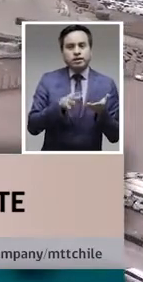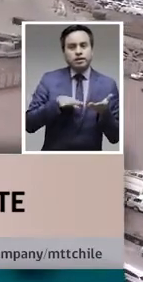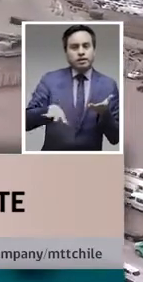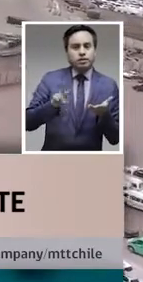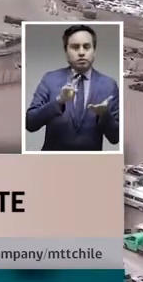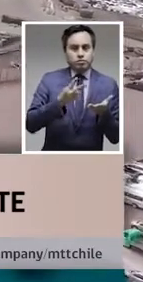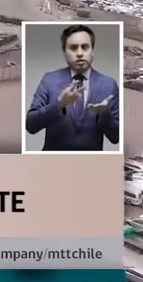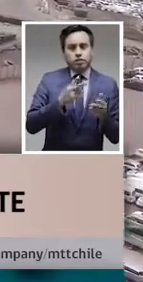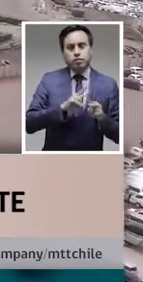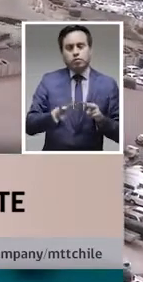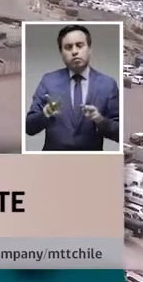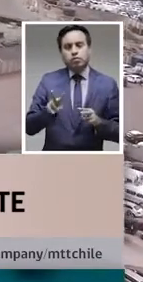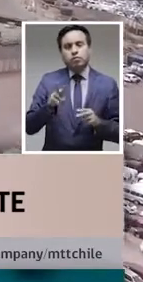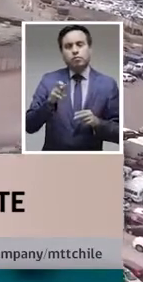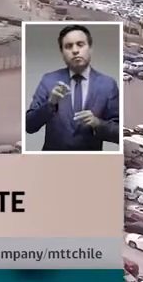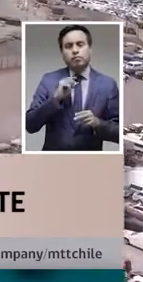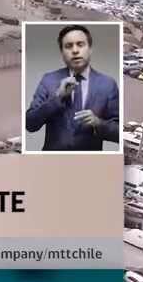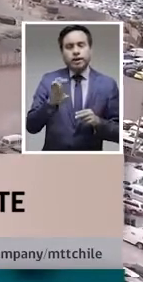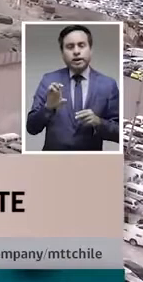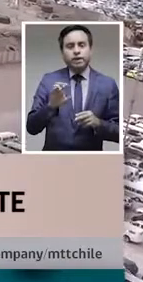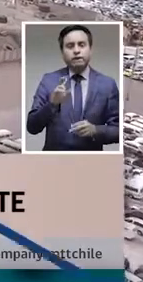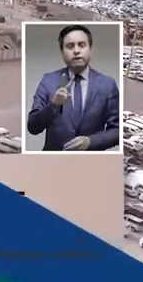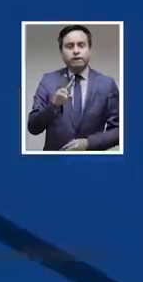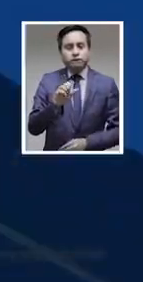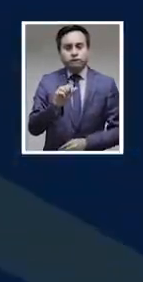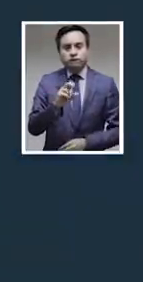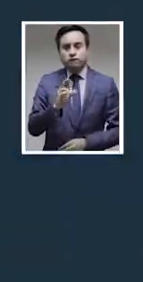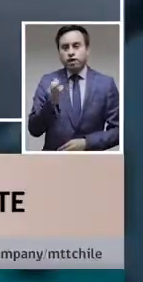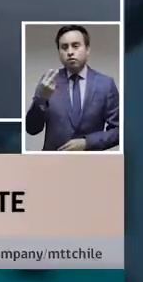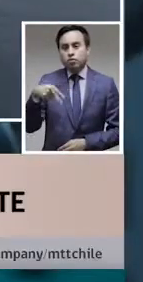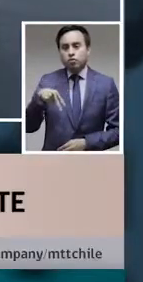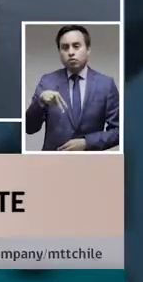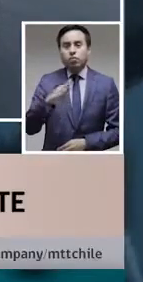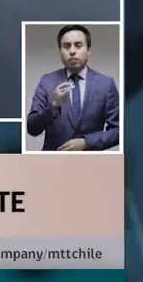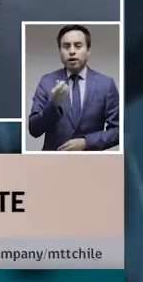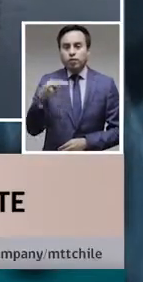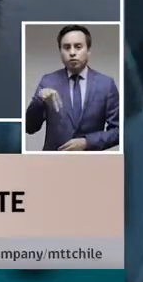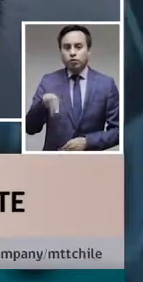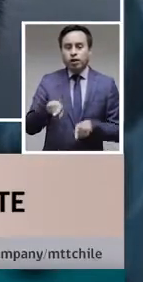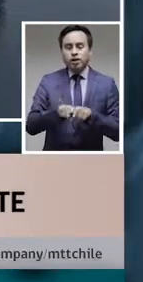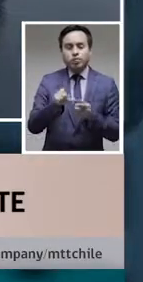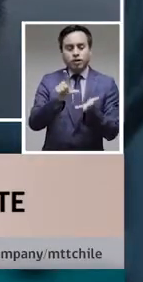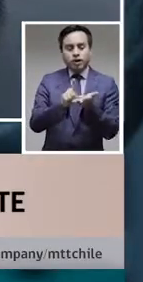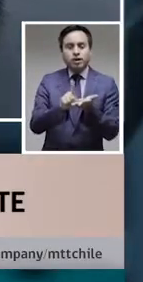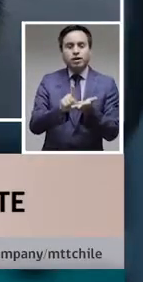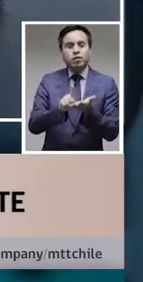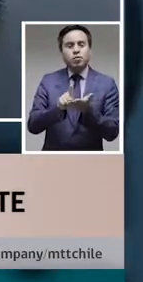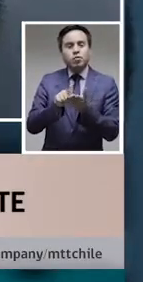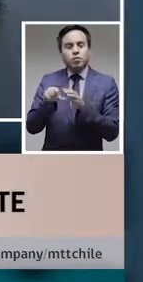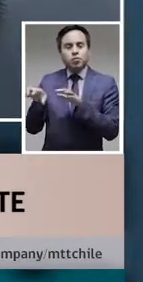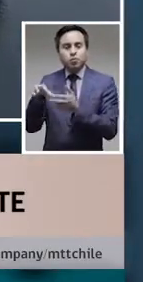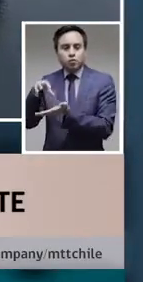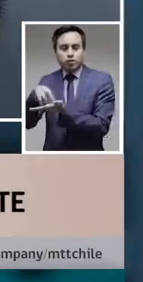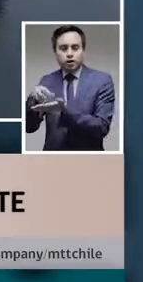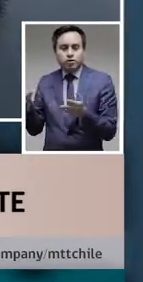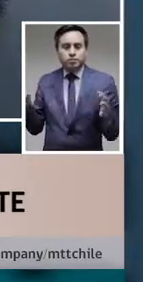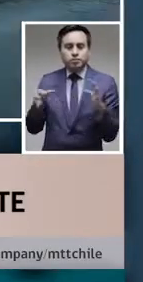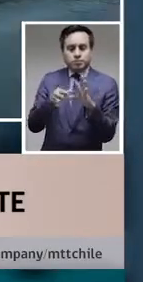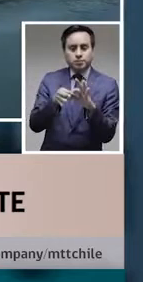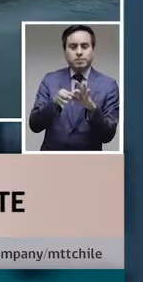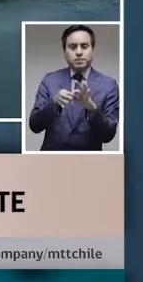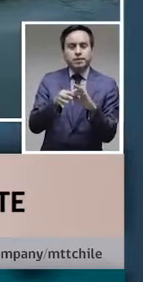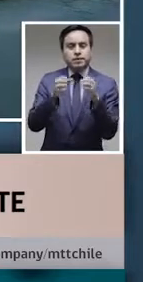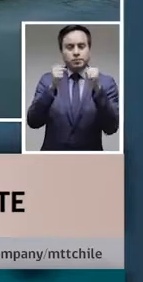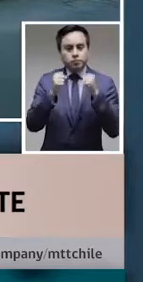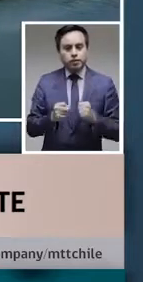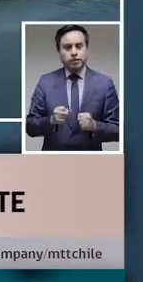el proyecto Parque Barón, que es un complemento de uso urbano que demuestra que